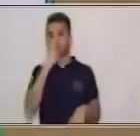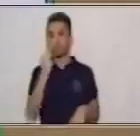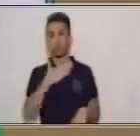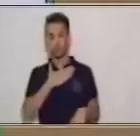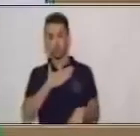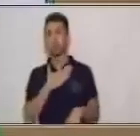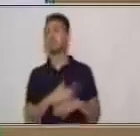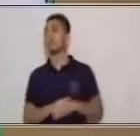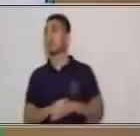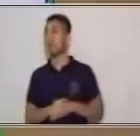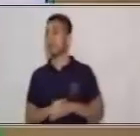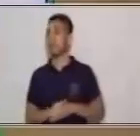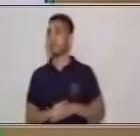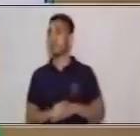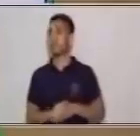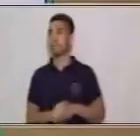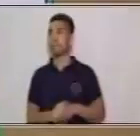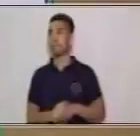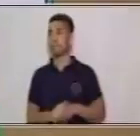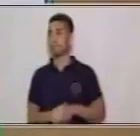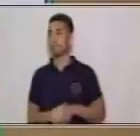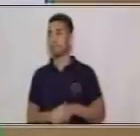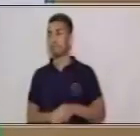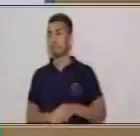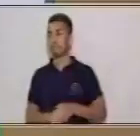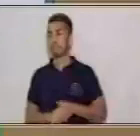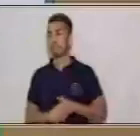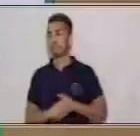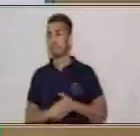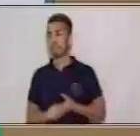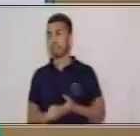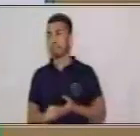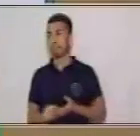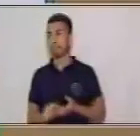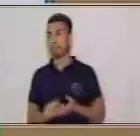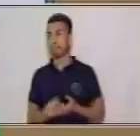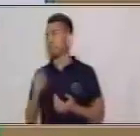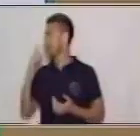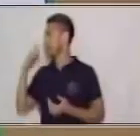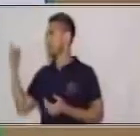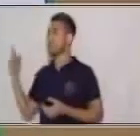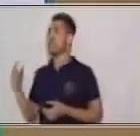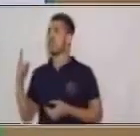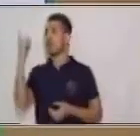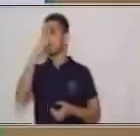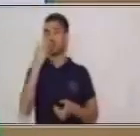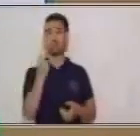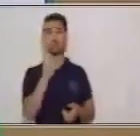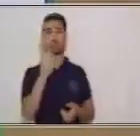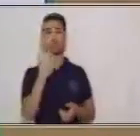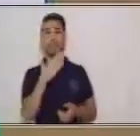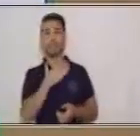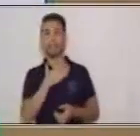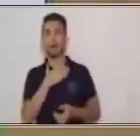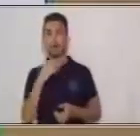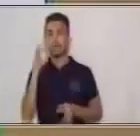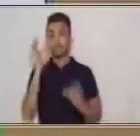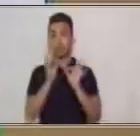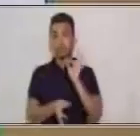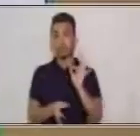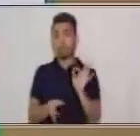ejemplo, si hablamos de sustantivos simples, podemos mencionar